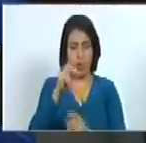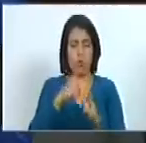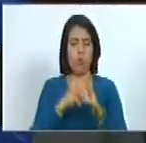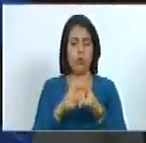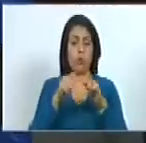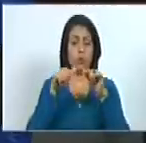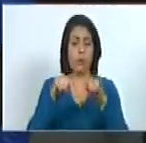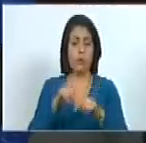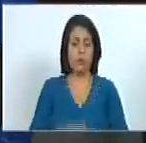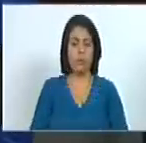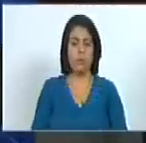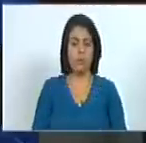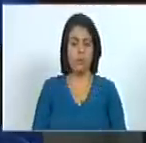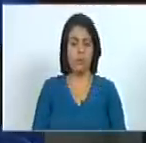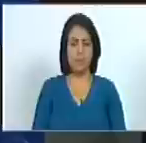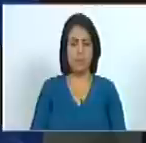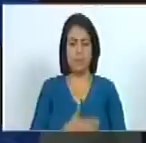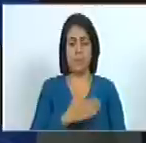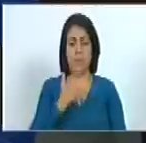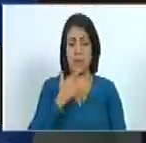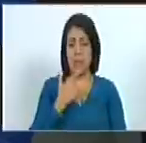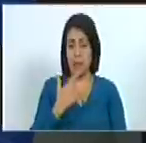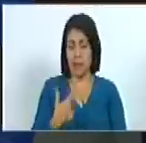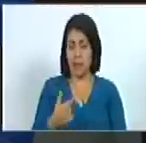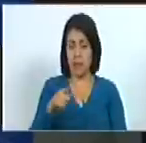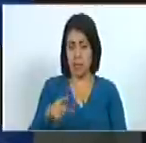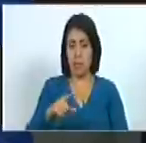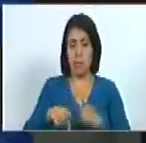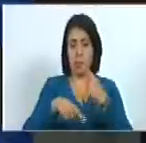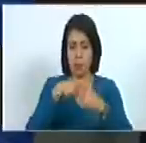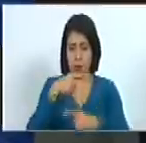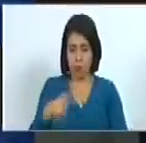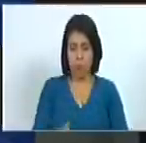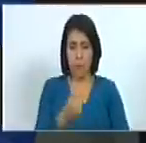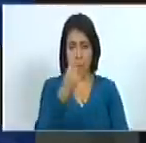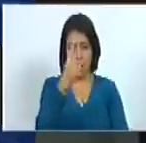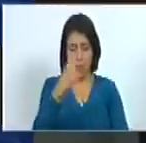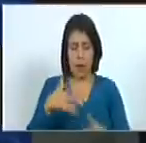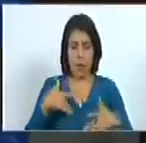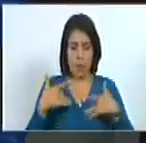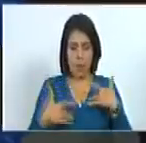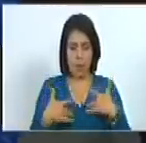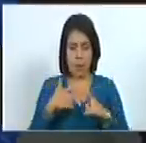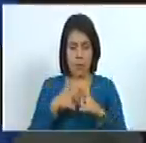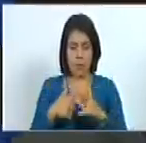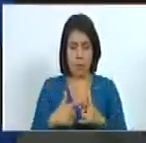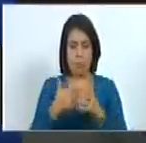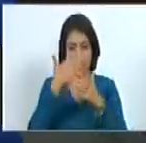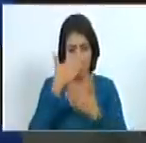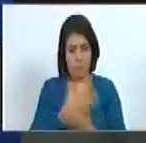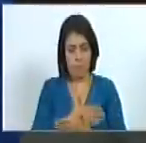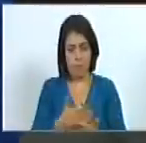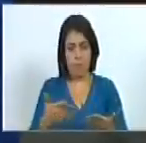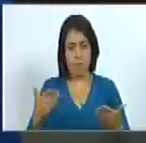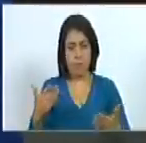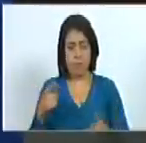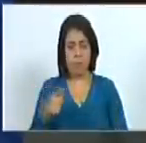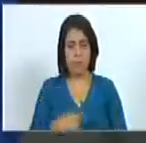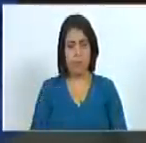cual tienen previsto al día siguiente, como primer acto, que es un gran gesto,